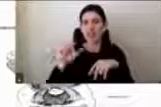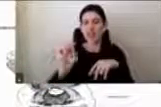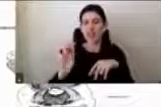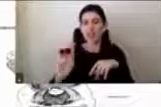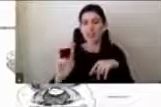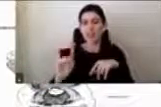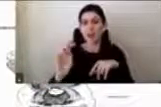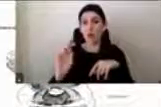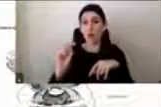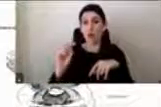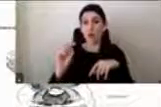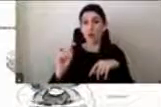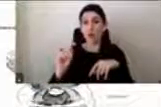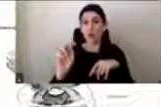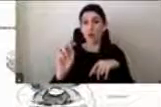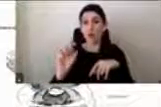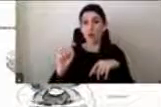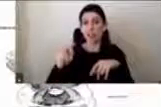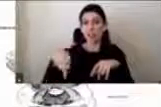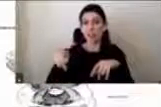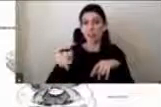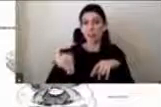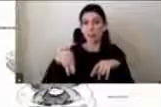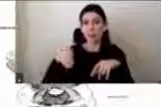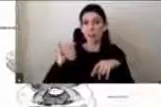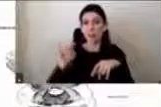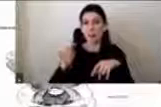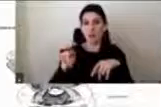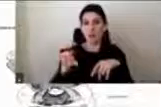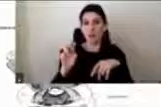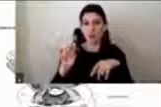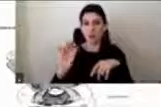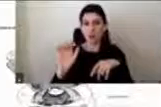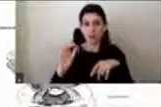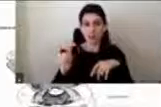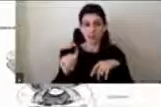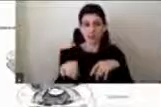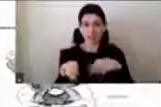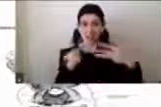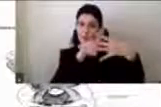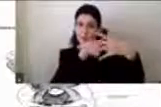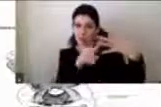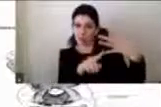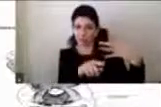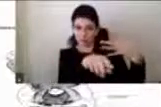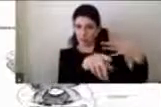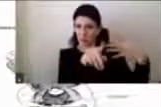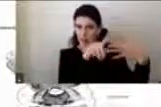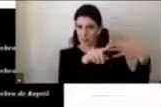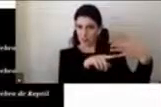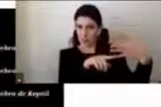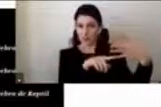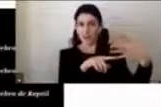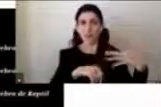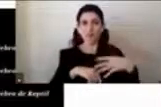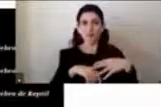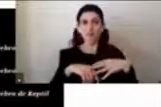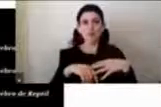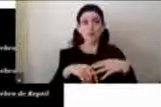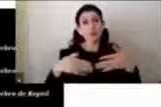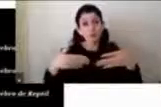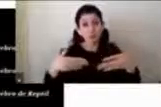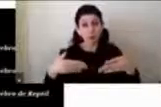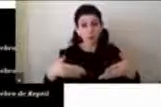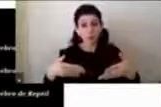podemos encontrar el sistema noradrenérgico, serotoninérgico, colinérgico y dopaminérgico. Ahora, en